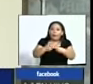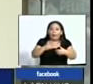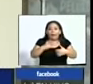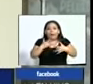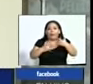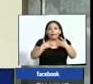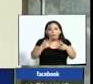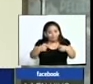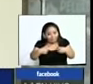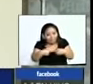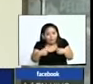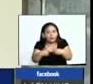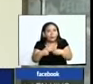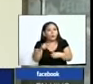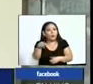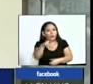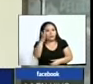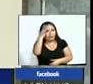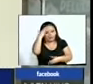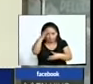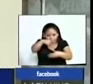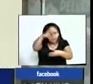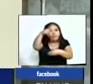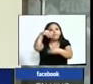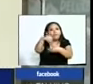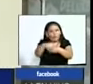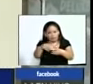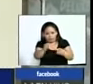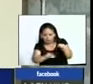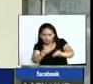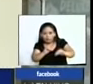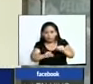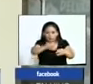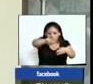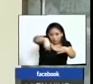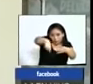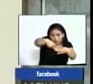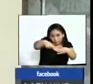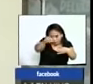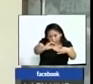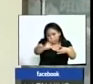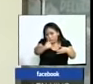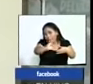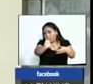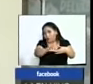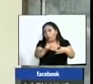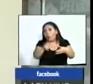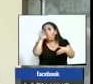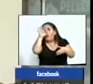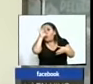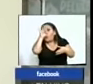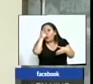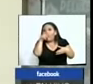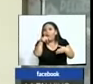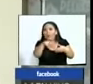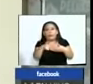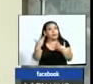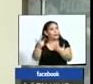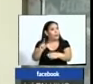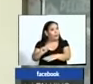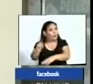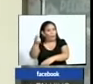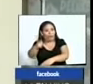sopa, es, todos sus componentes y sus especies realmente hacen con la mezcla del cerdo que va previamente